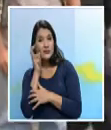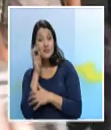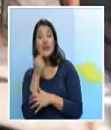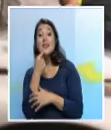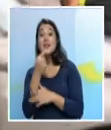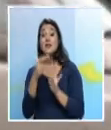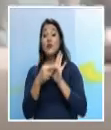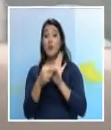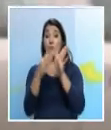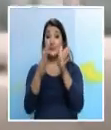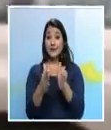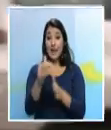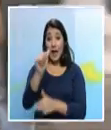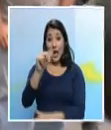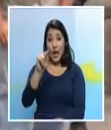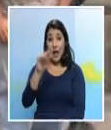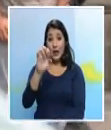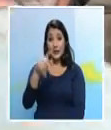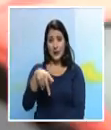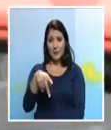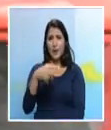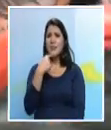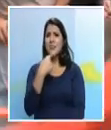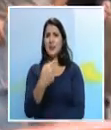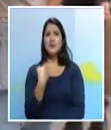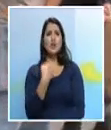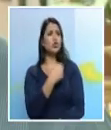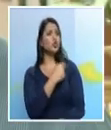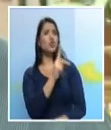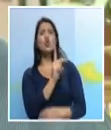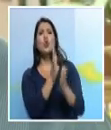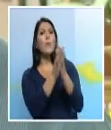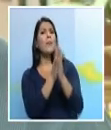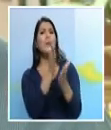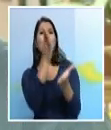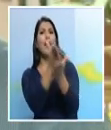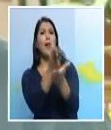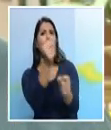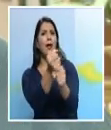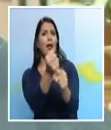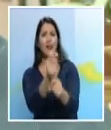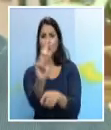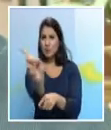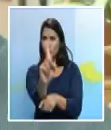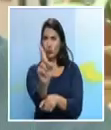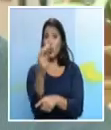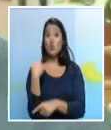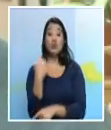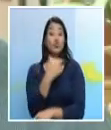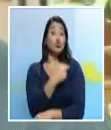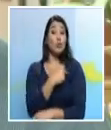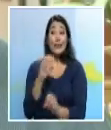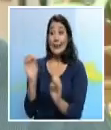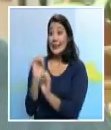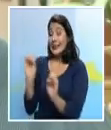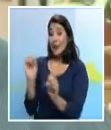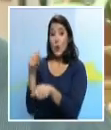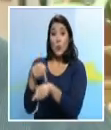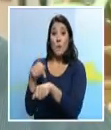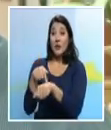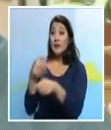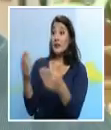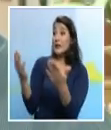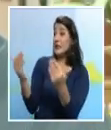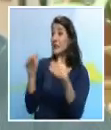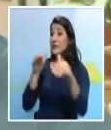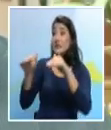ANEP insistió en que nunca hicieron el llamado a un golpe de Estado. Nosotros en ningún momento hemos hecho un llamado a la violencia,